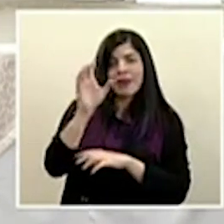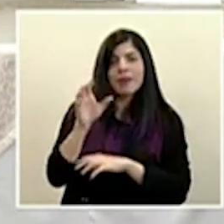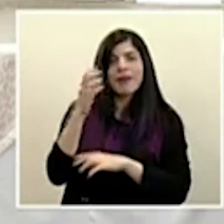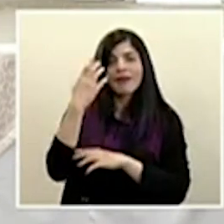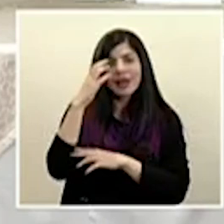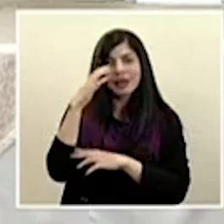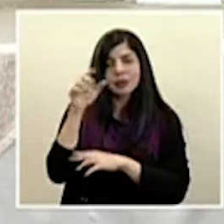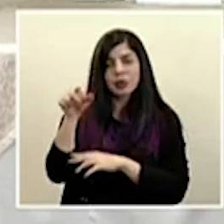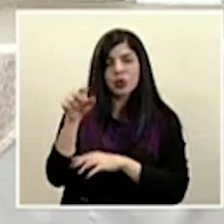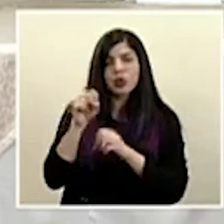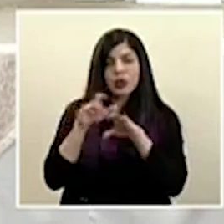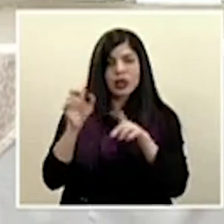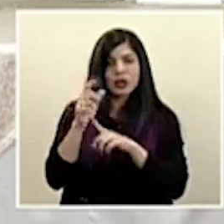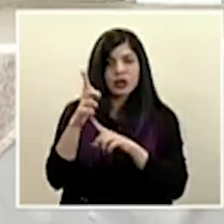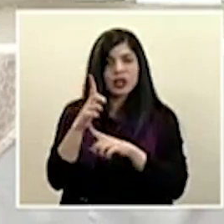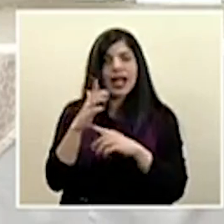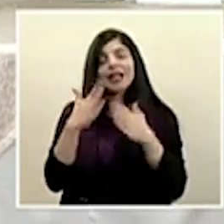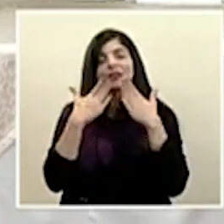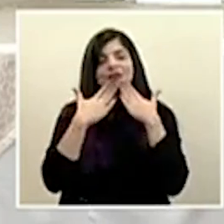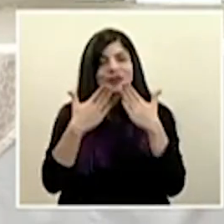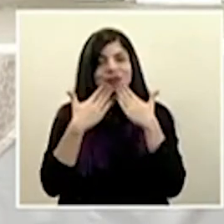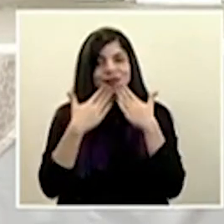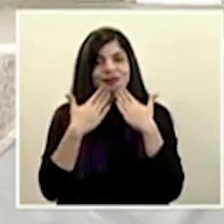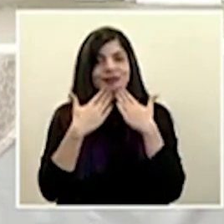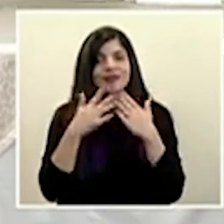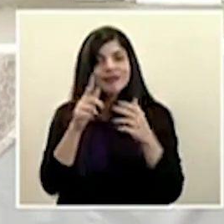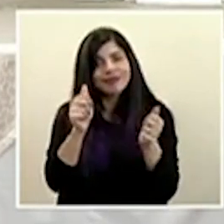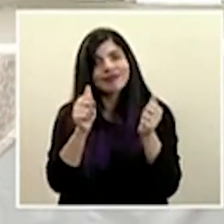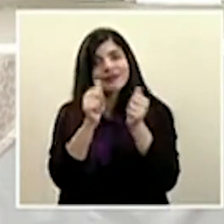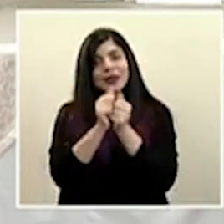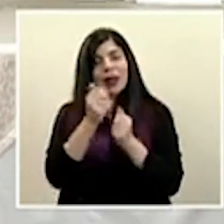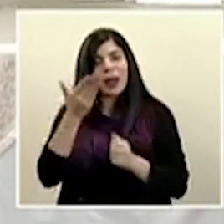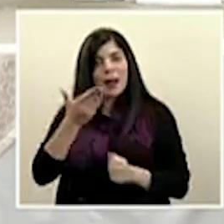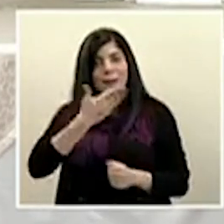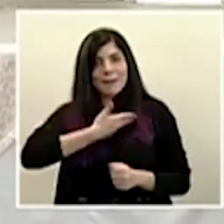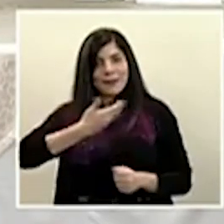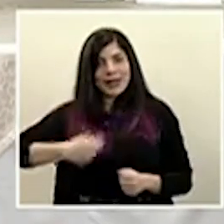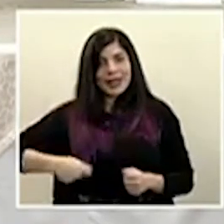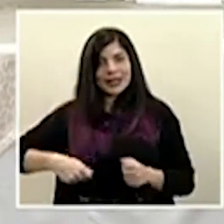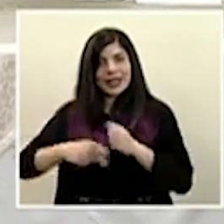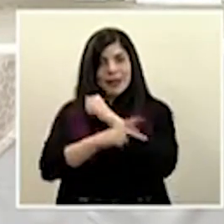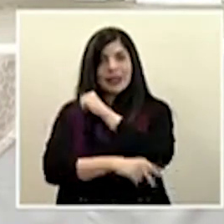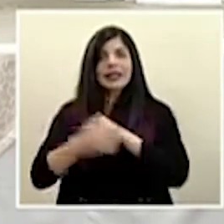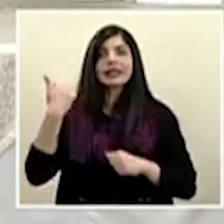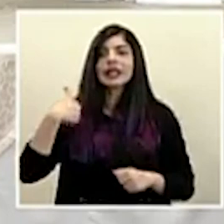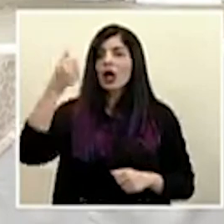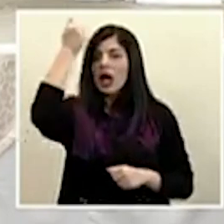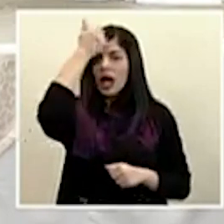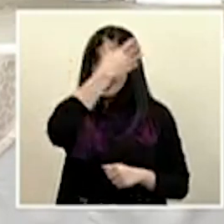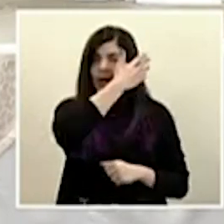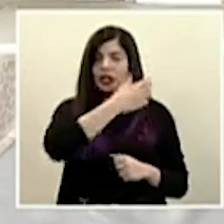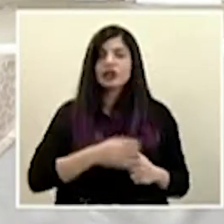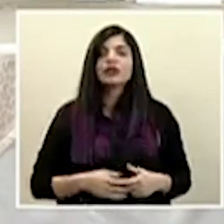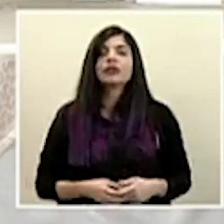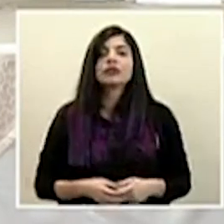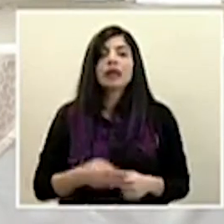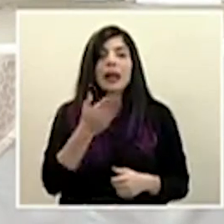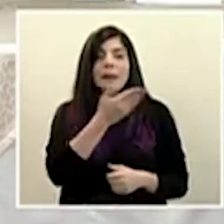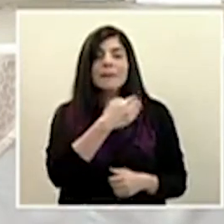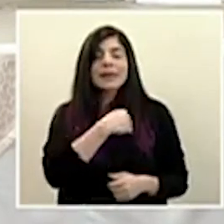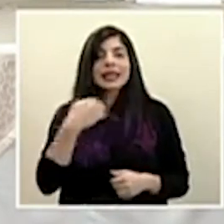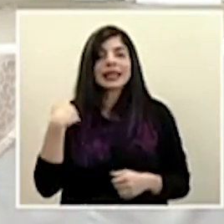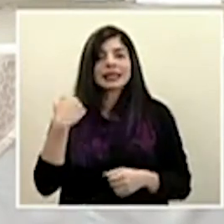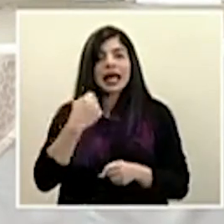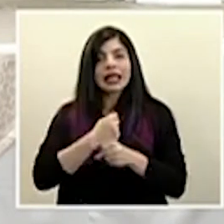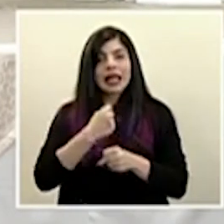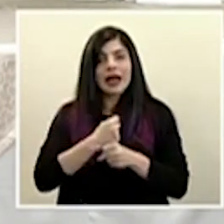social. Le agradecemos la compañía al presidente de la República, el señor Carlos Alvarado Quesada, a la ministra de